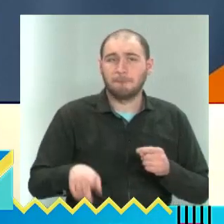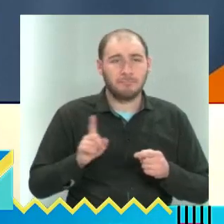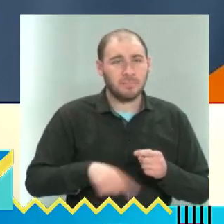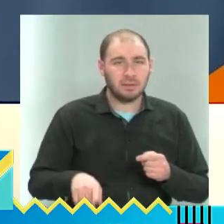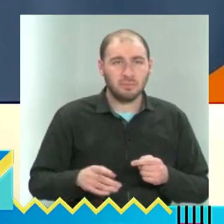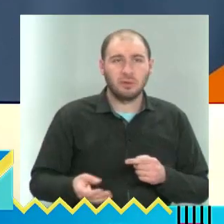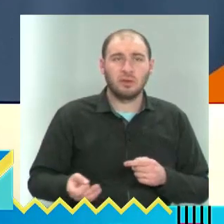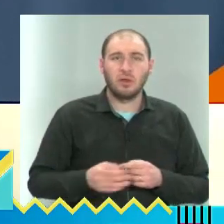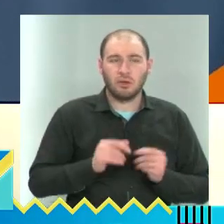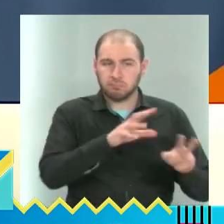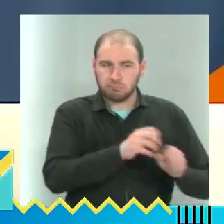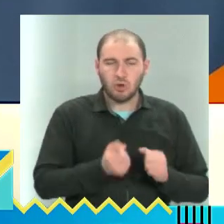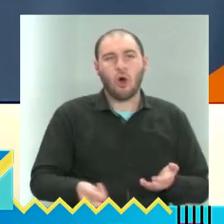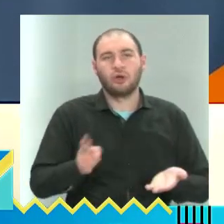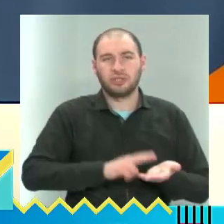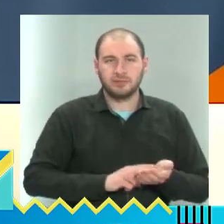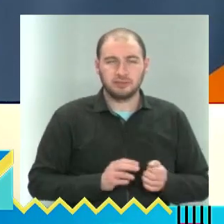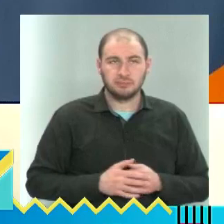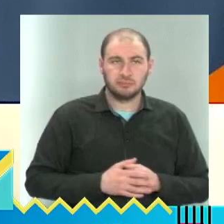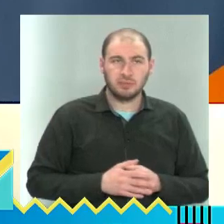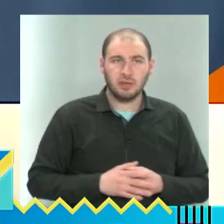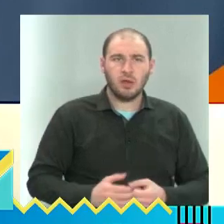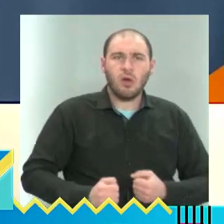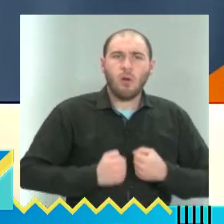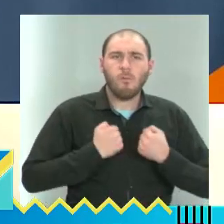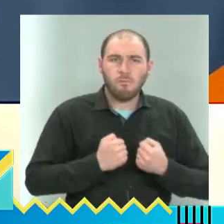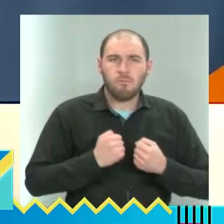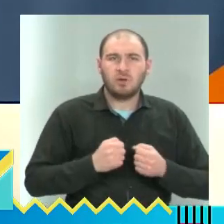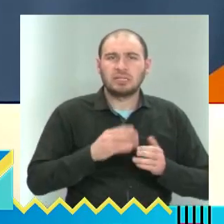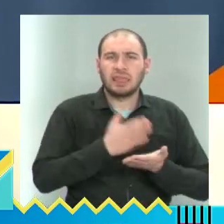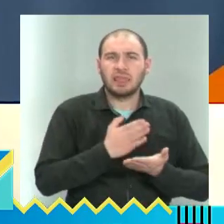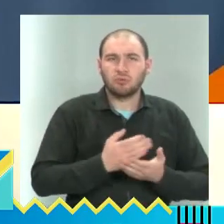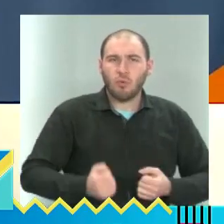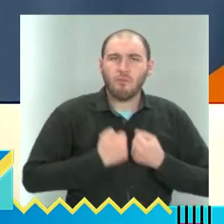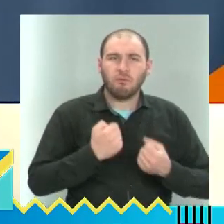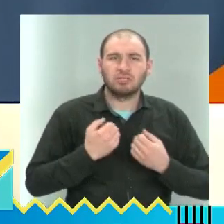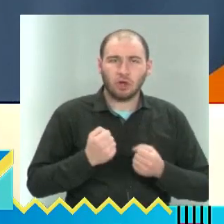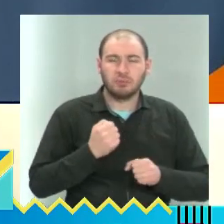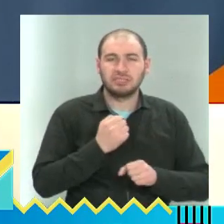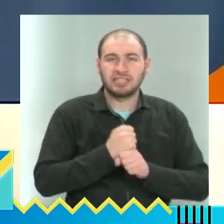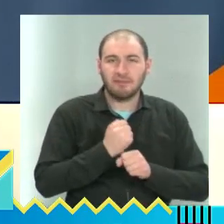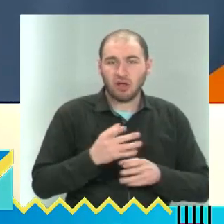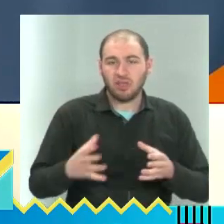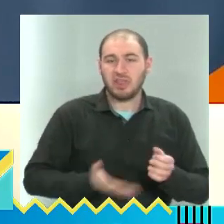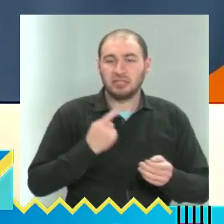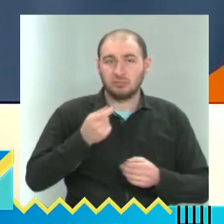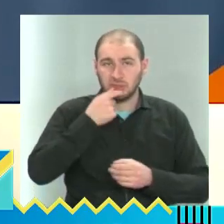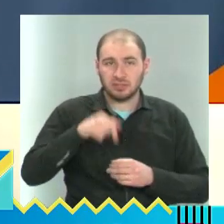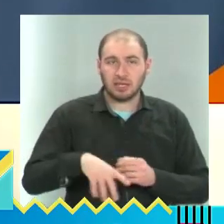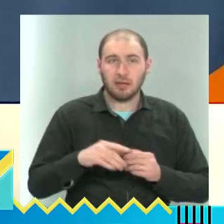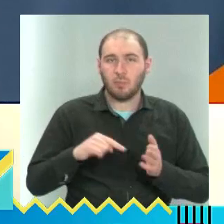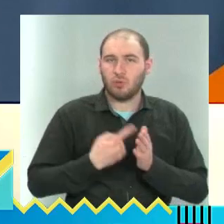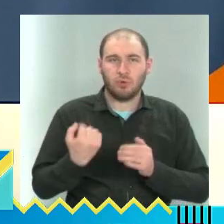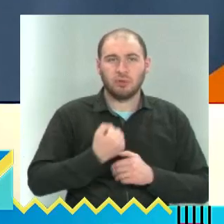digamos, o volver a ser captados por estas redes. Un poco el fortalecimiento de todos esos derechos sería el trabajo de la dirección desde la provincia como punto